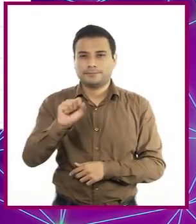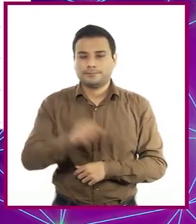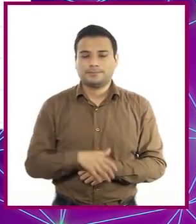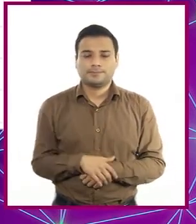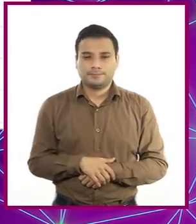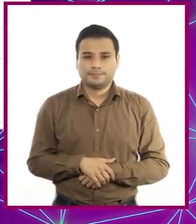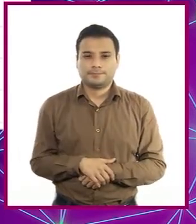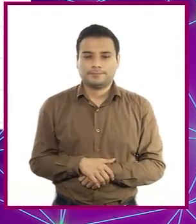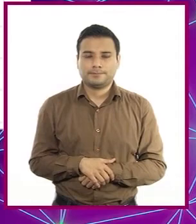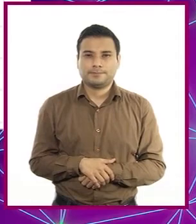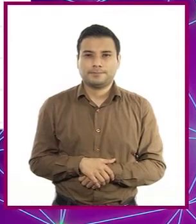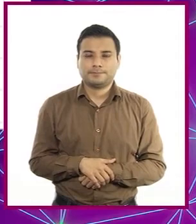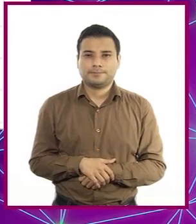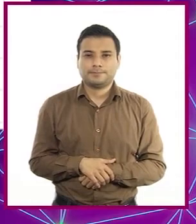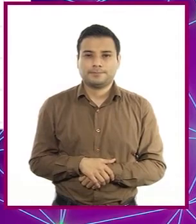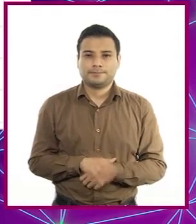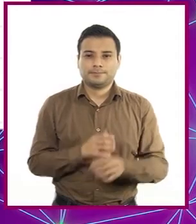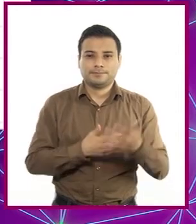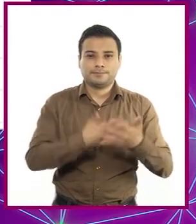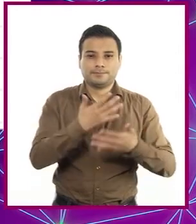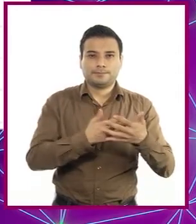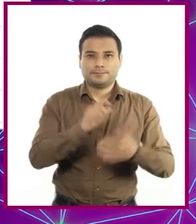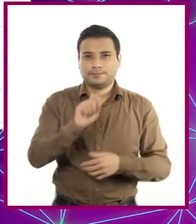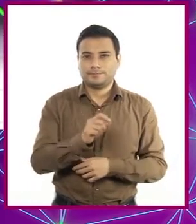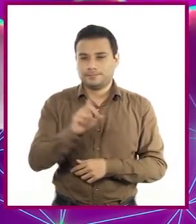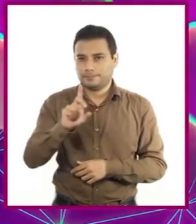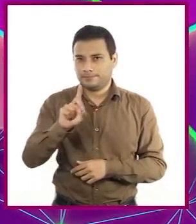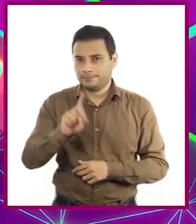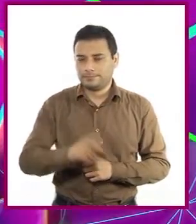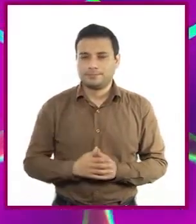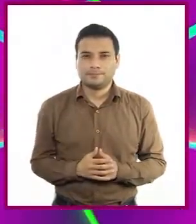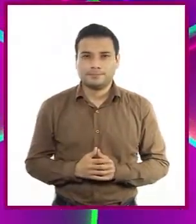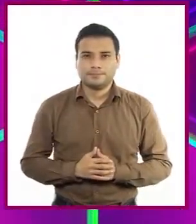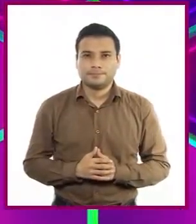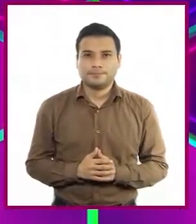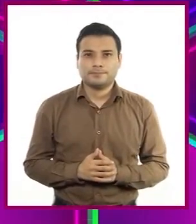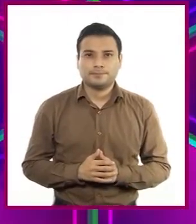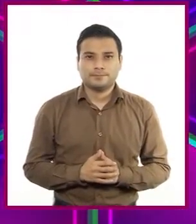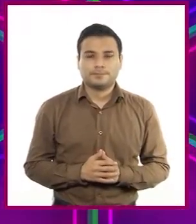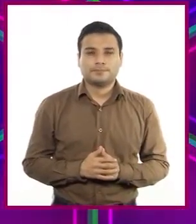y coordenada 1530.